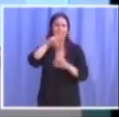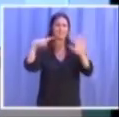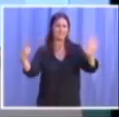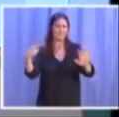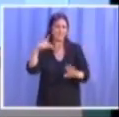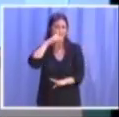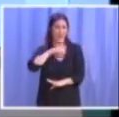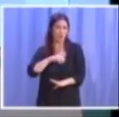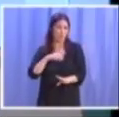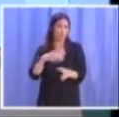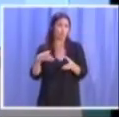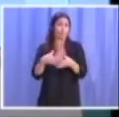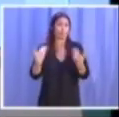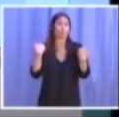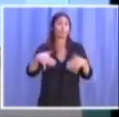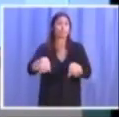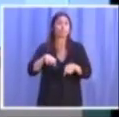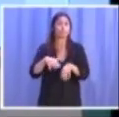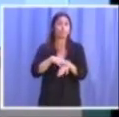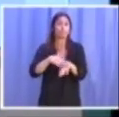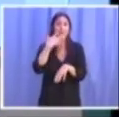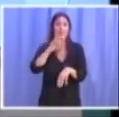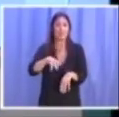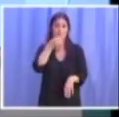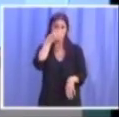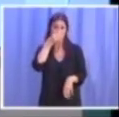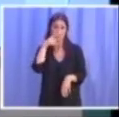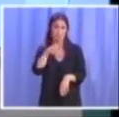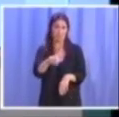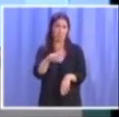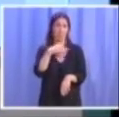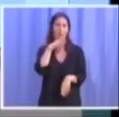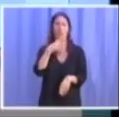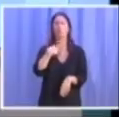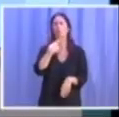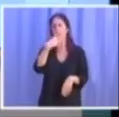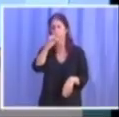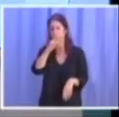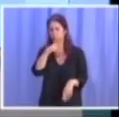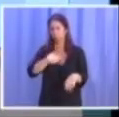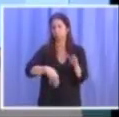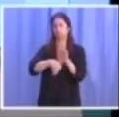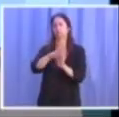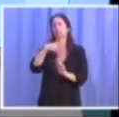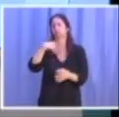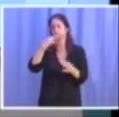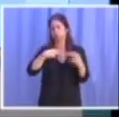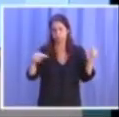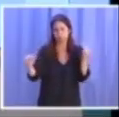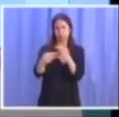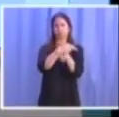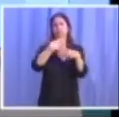Partido Socialista, lleva 10 años prometiendo el cierre del anillo. Mientras que tengamos